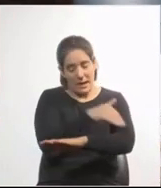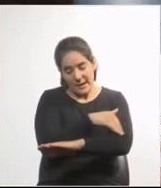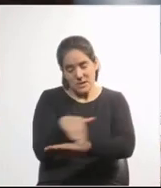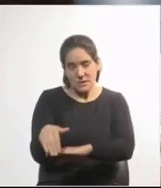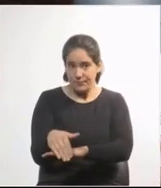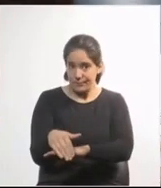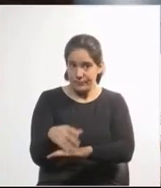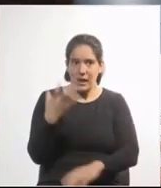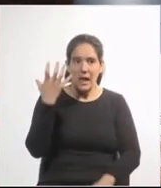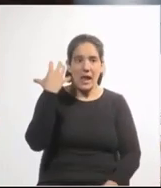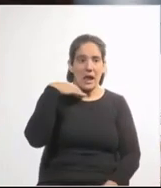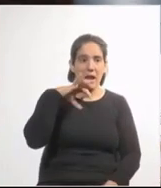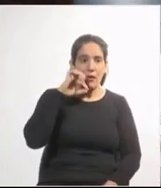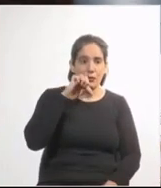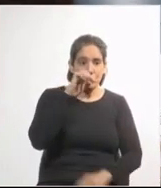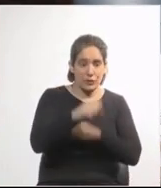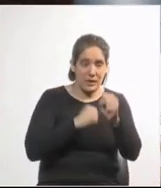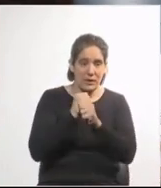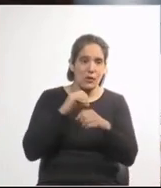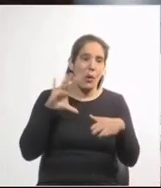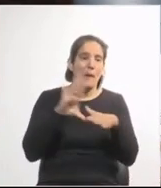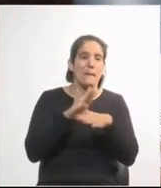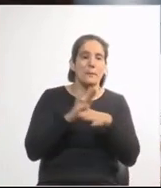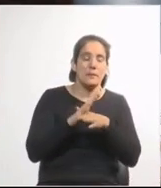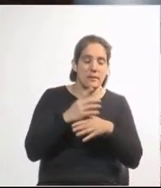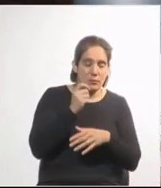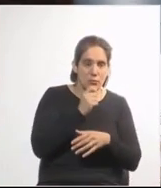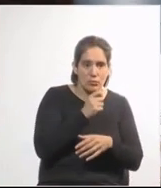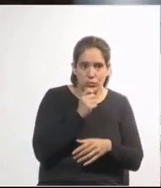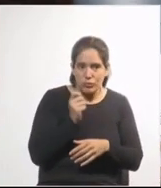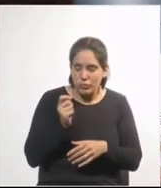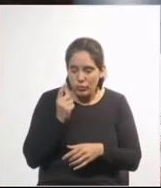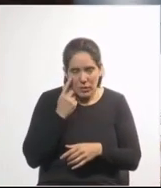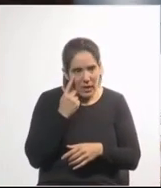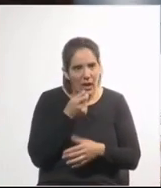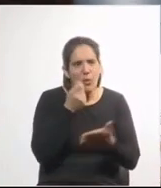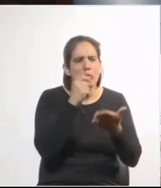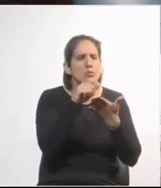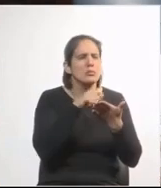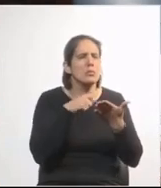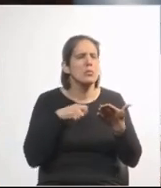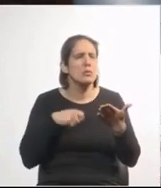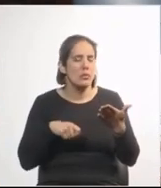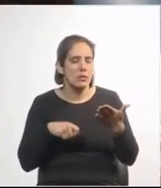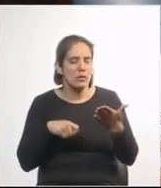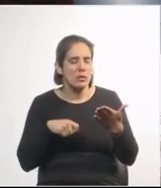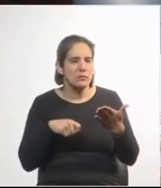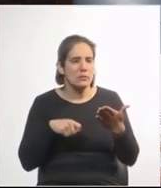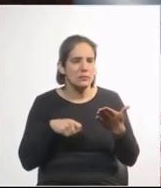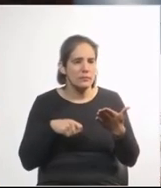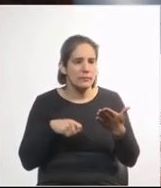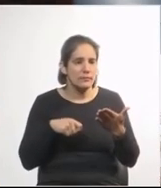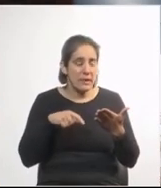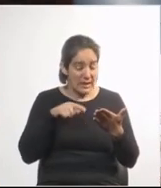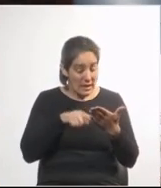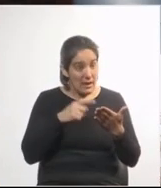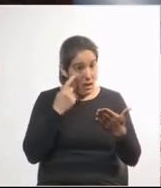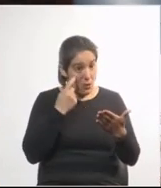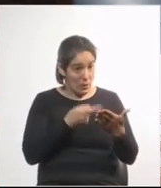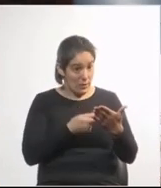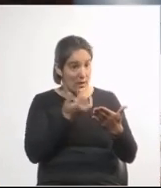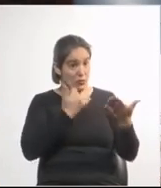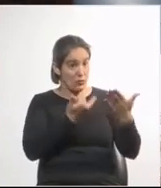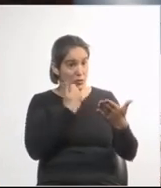En agosto de este año, el MIDES realizó un relevamiento de personas en situación de calle en Montevideo. Del mismo surgió que había